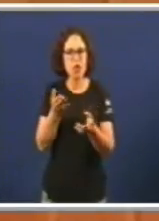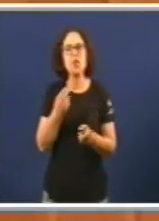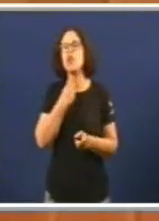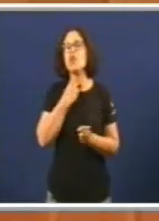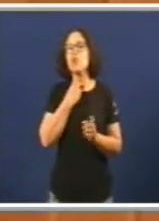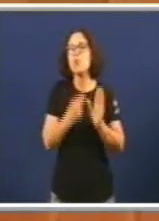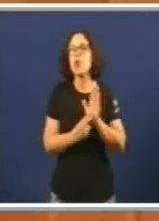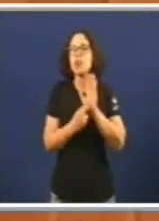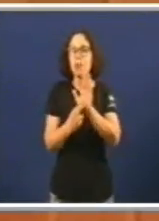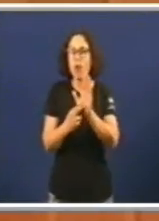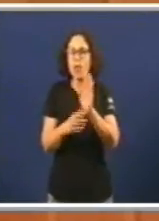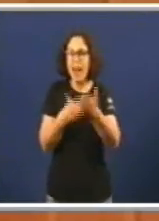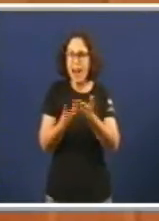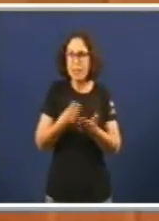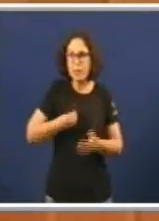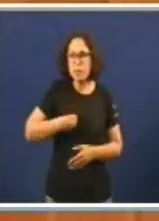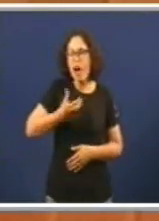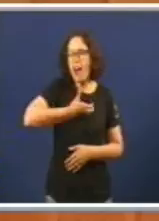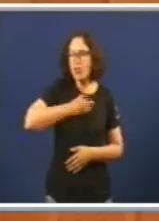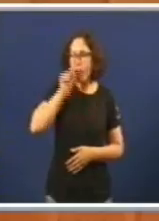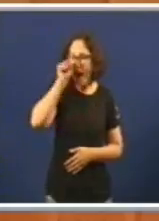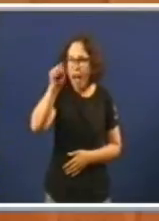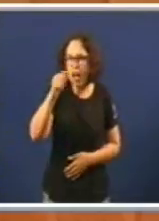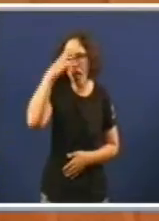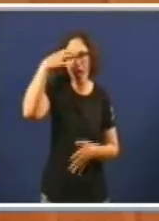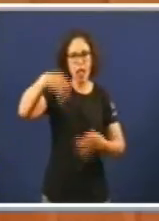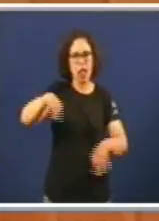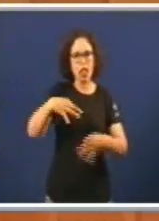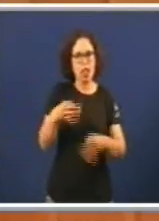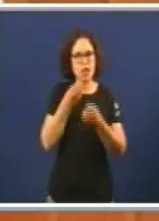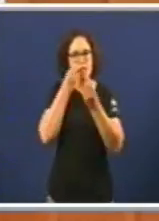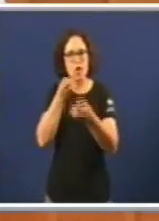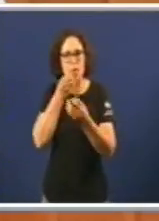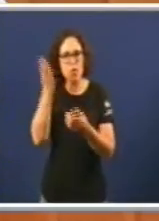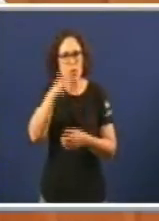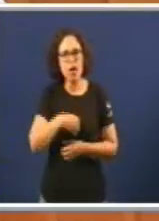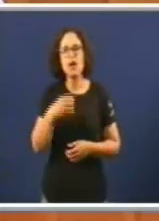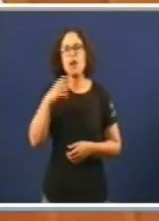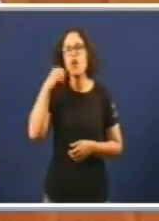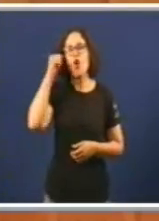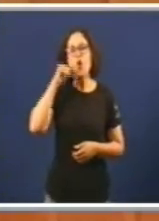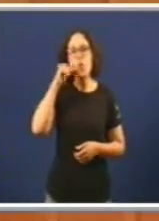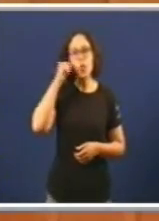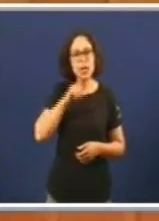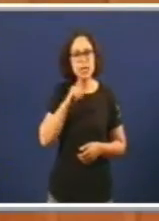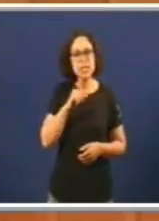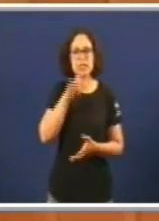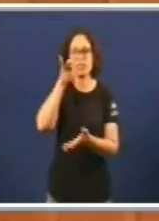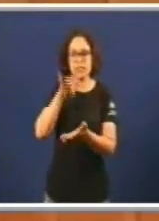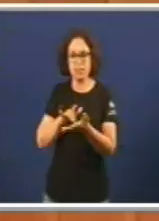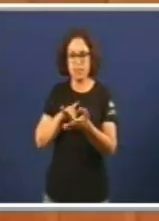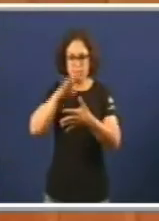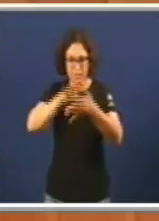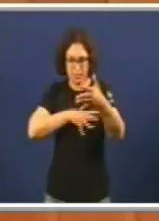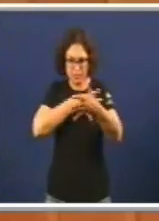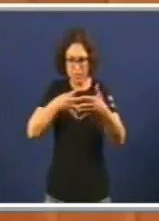do seu partido, aos gobernos locais, ás xefaturas territoriais como a do Ourense, que se reunía co cadro docente ese mesmo día